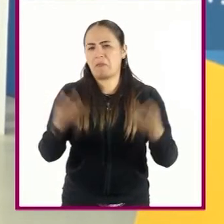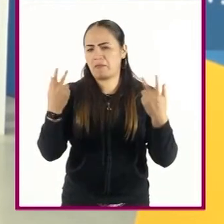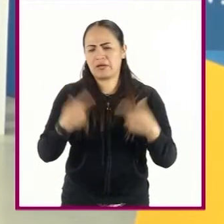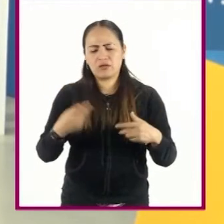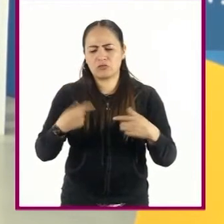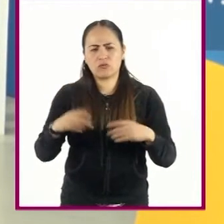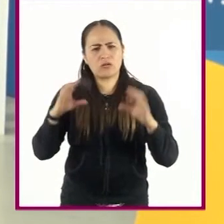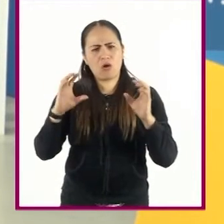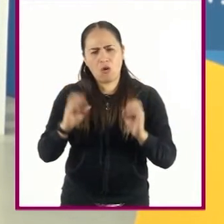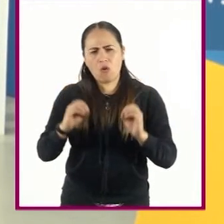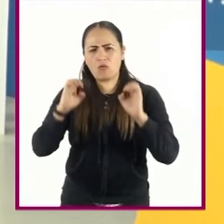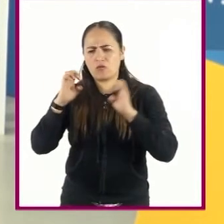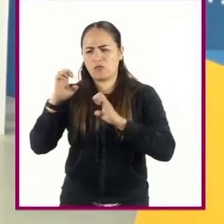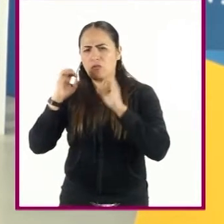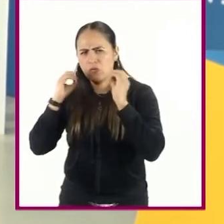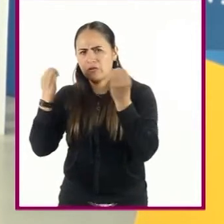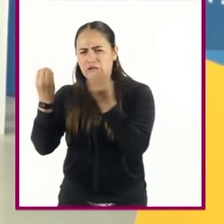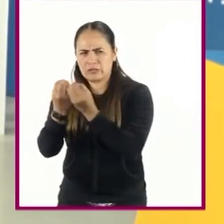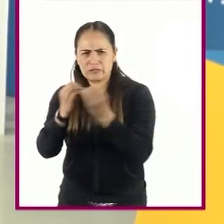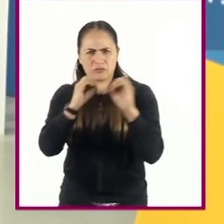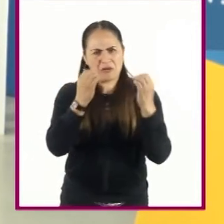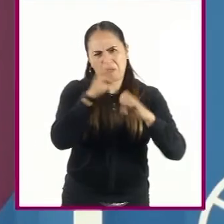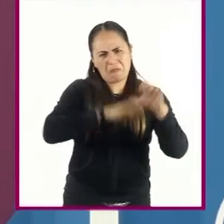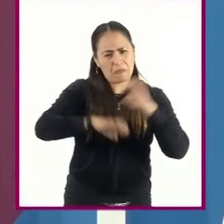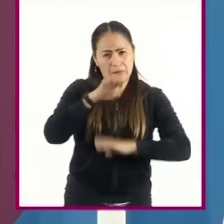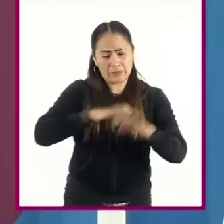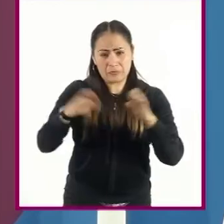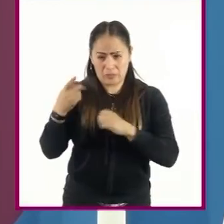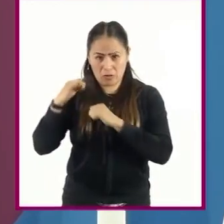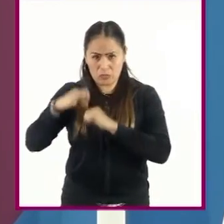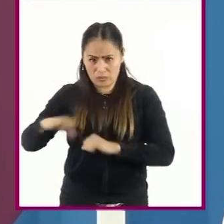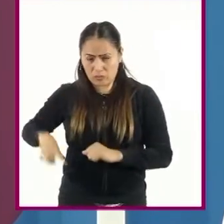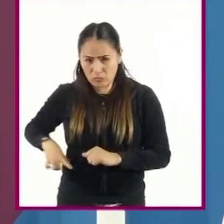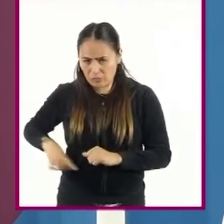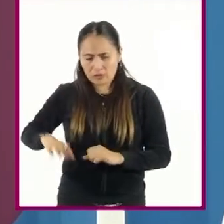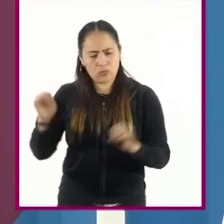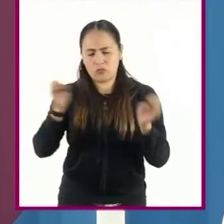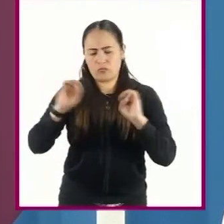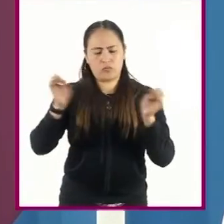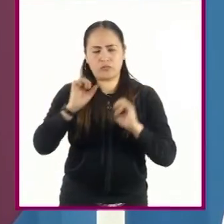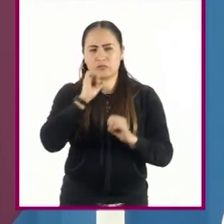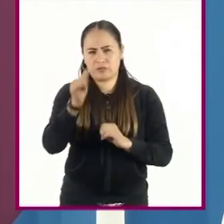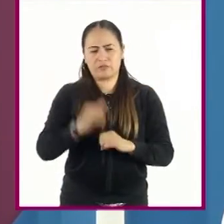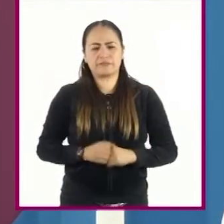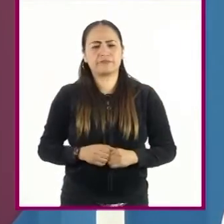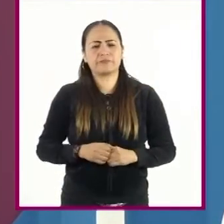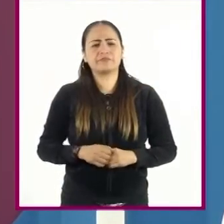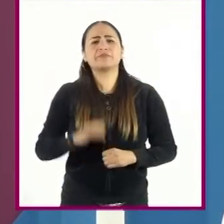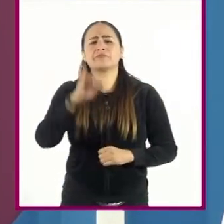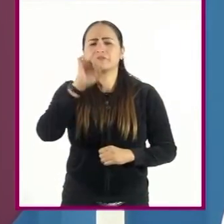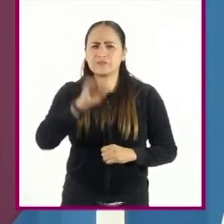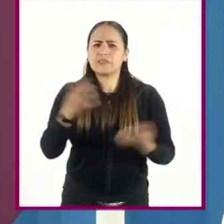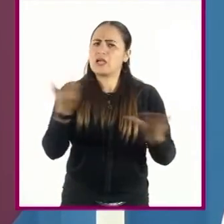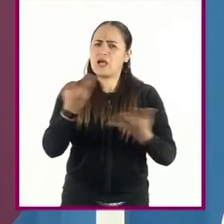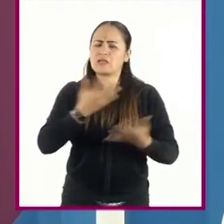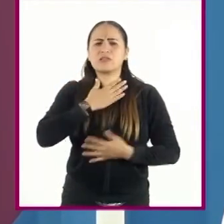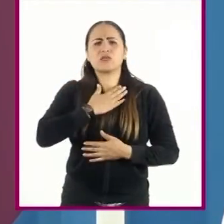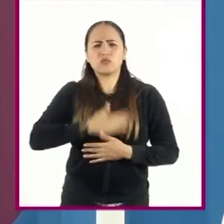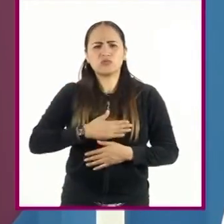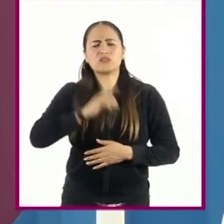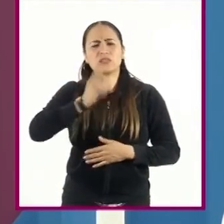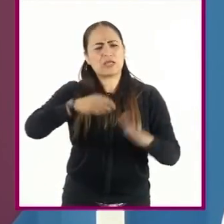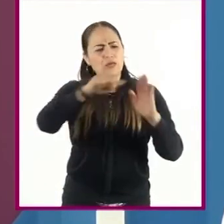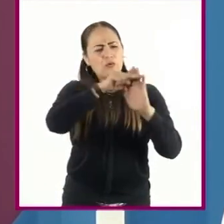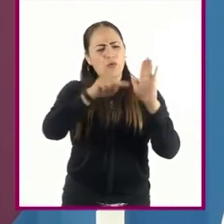u organizaciones, pero no autoridades. El actuar con justicia también tiene como base las normas